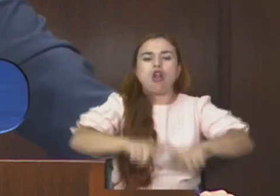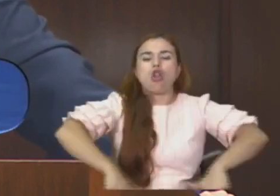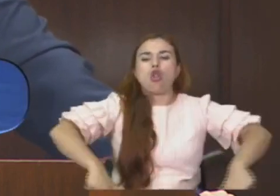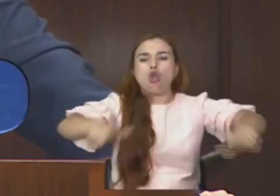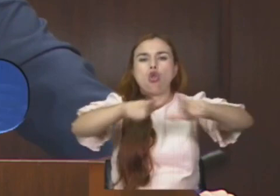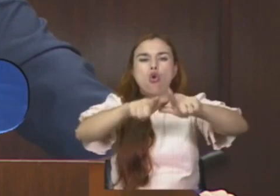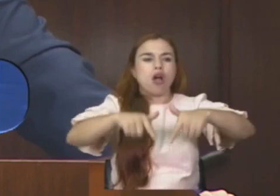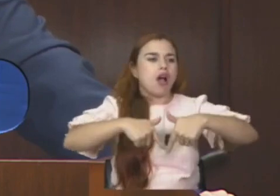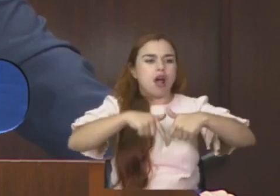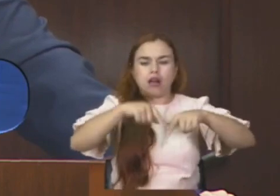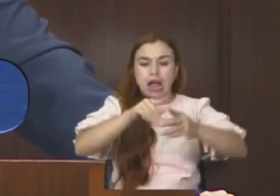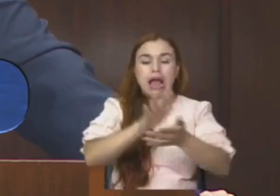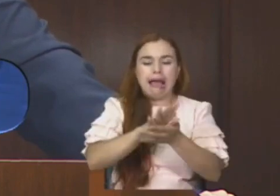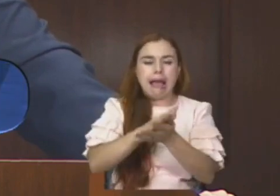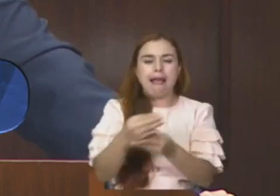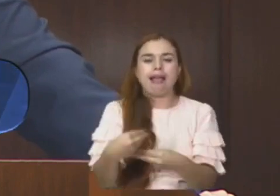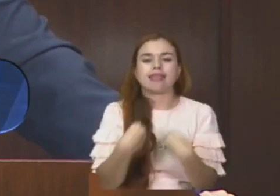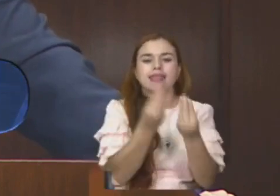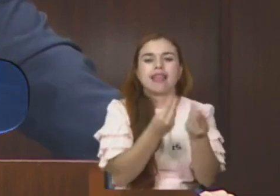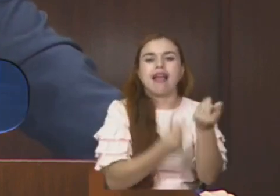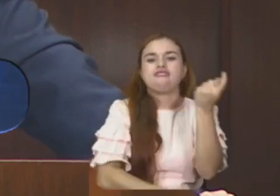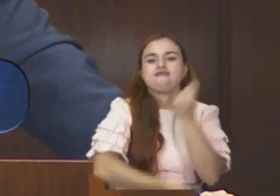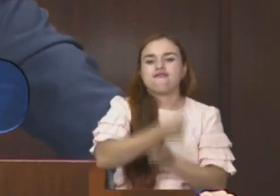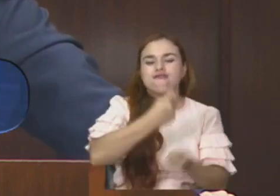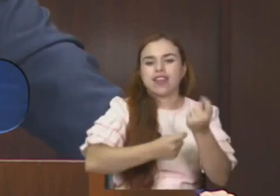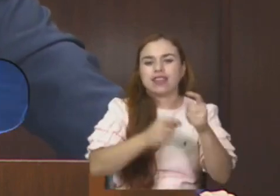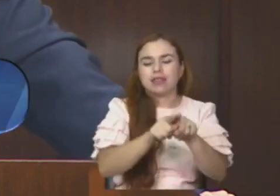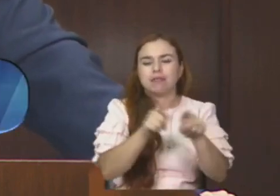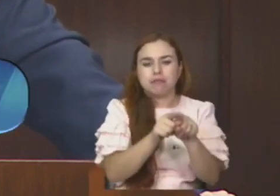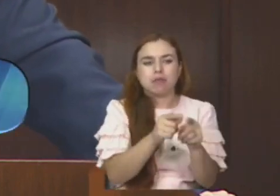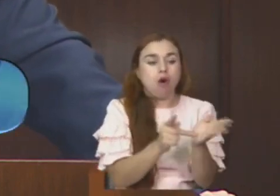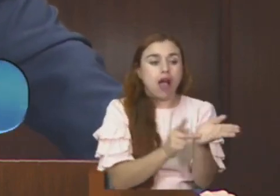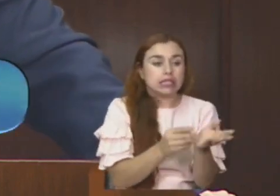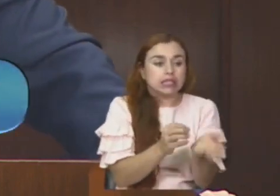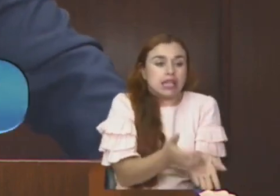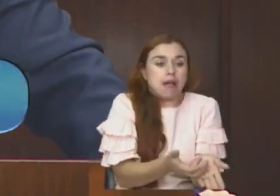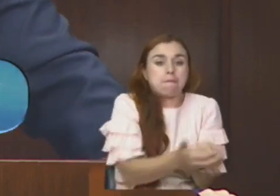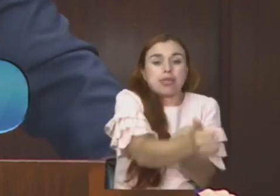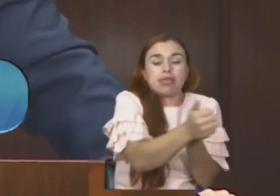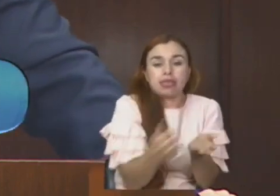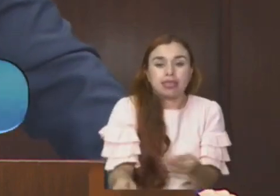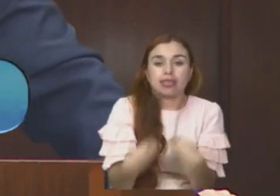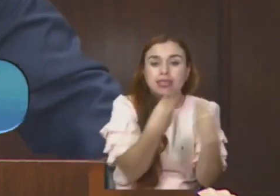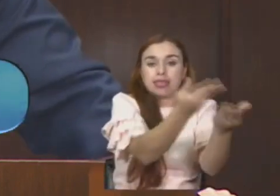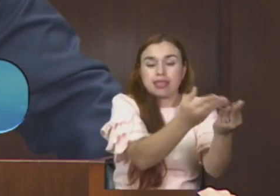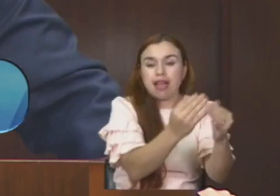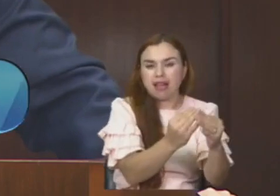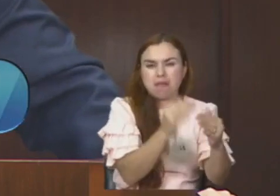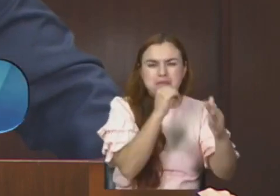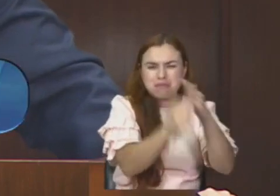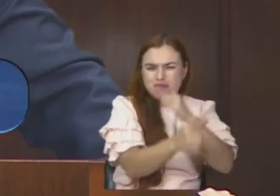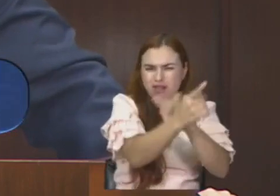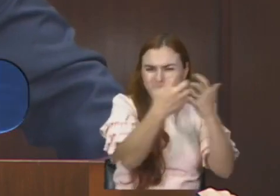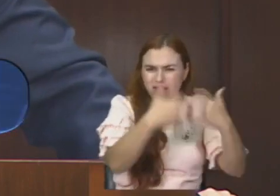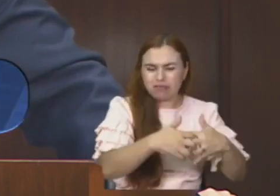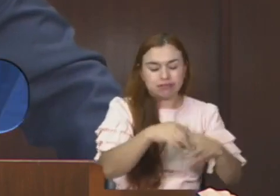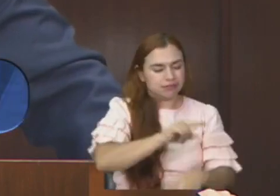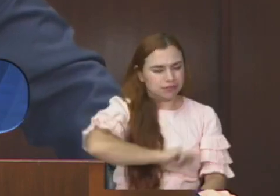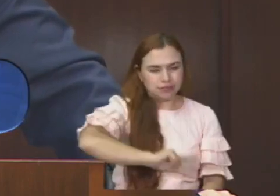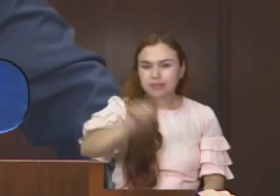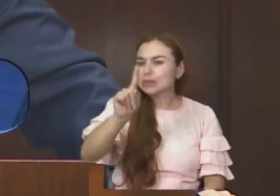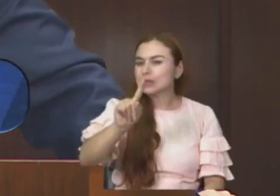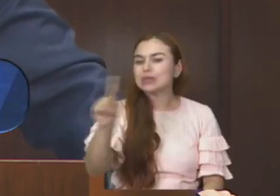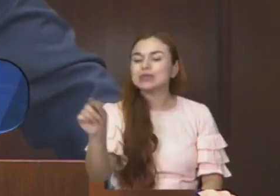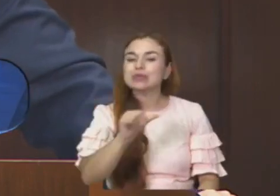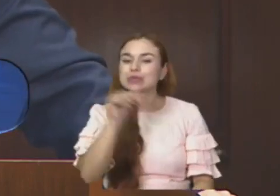una porción de nuestro terreno a una entidad privada. Por otro lado, el artículo 257 de la